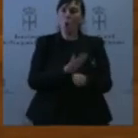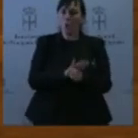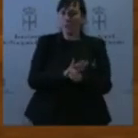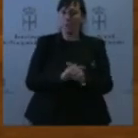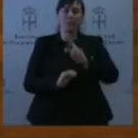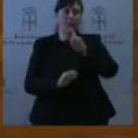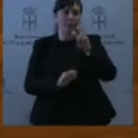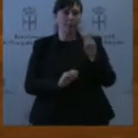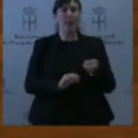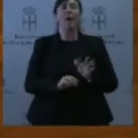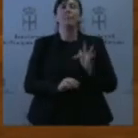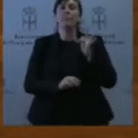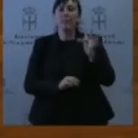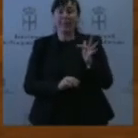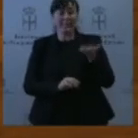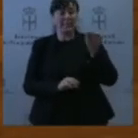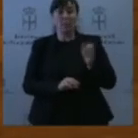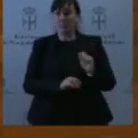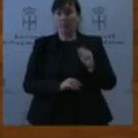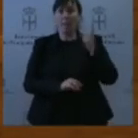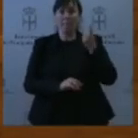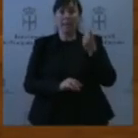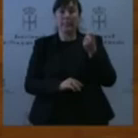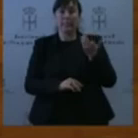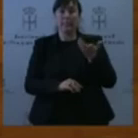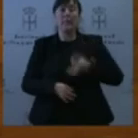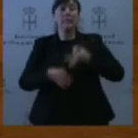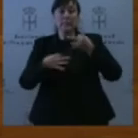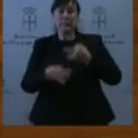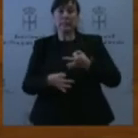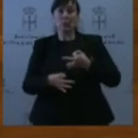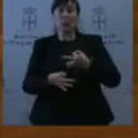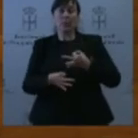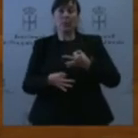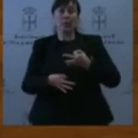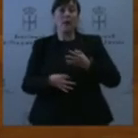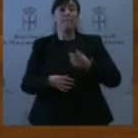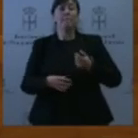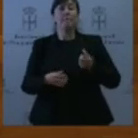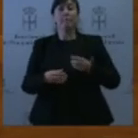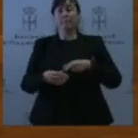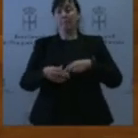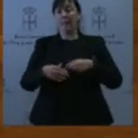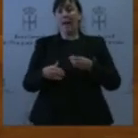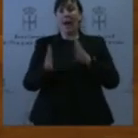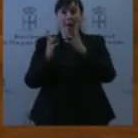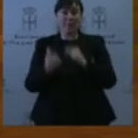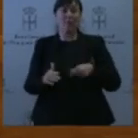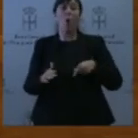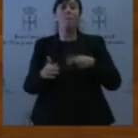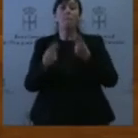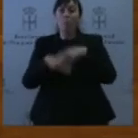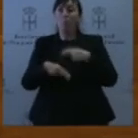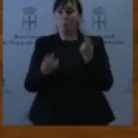fundamental garantizar la participación pública en los consejos de administración de aquellas empresas que hayan sido rescatadas por la SEPI. Por todo